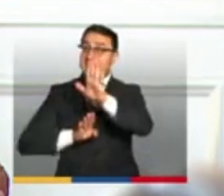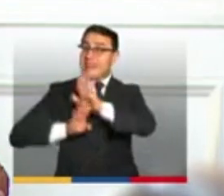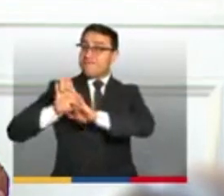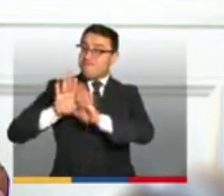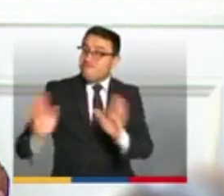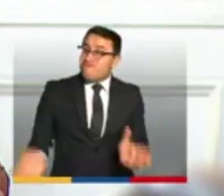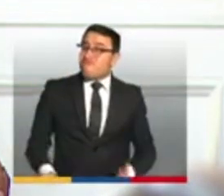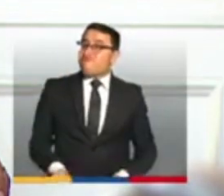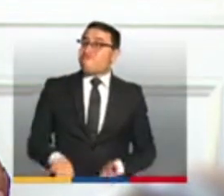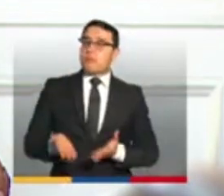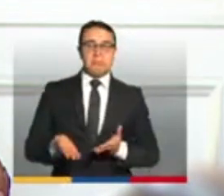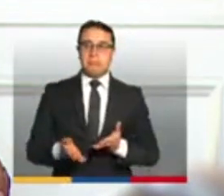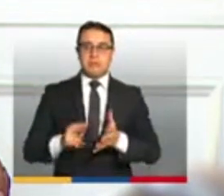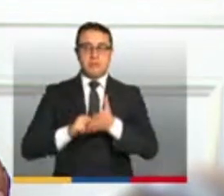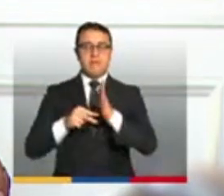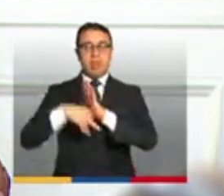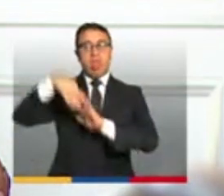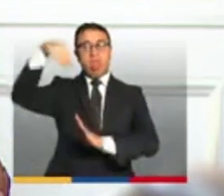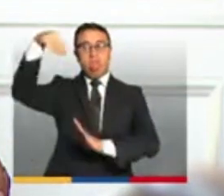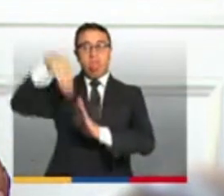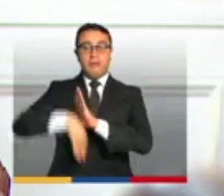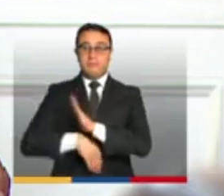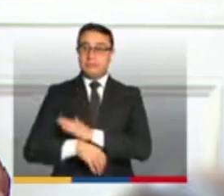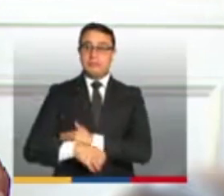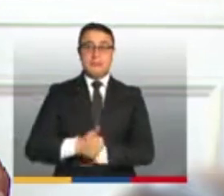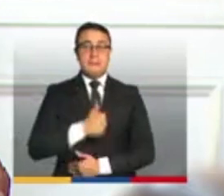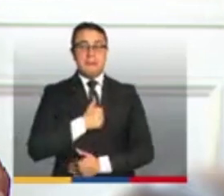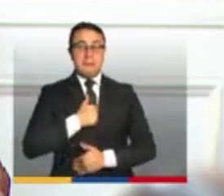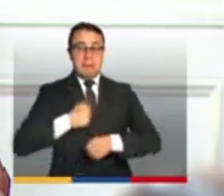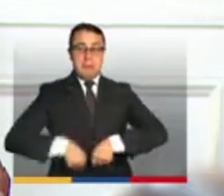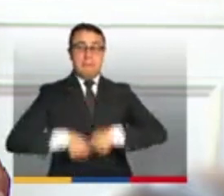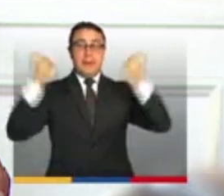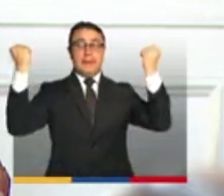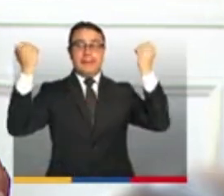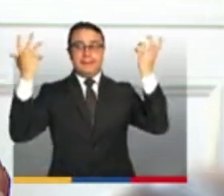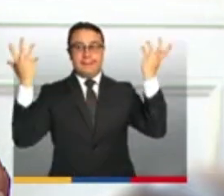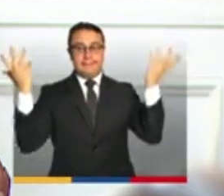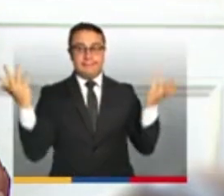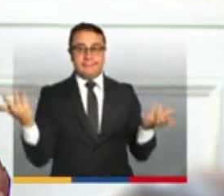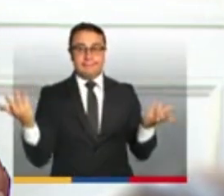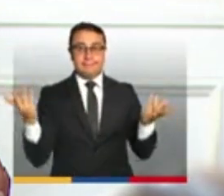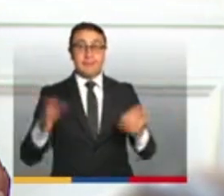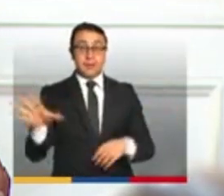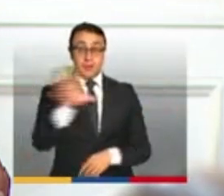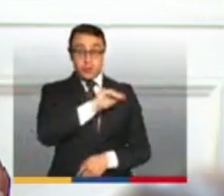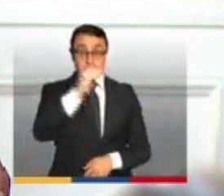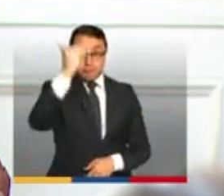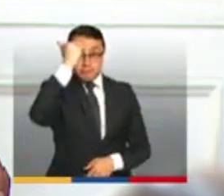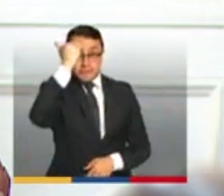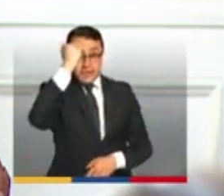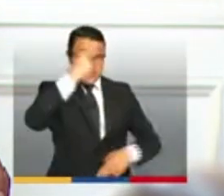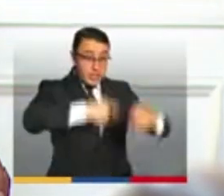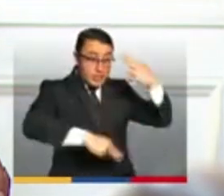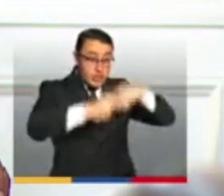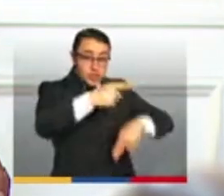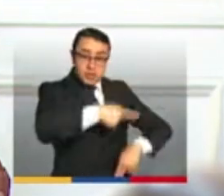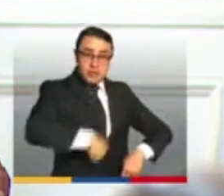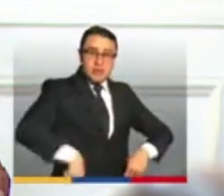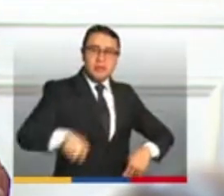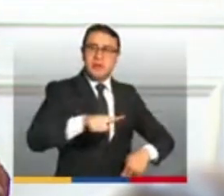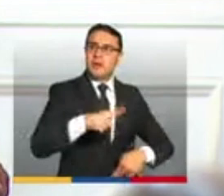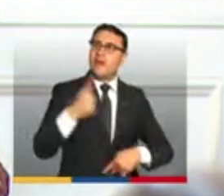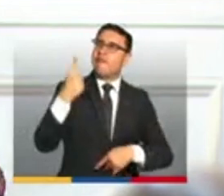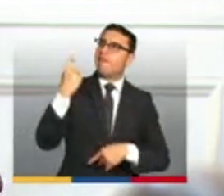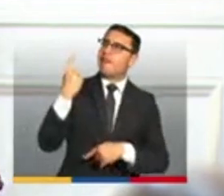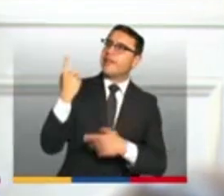un alto grado de autodestrucción, porque todos sabemos qué pasa con los niños que empiezan a tener